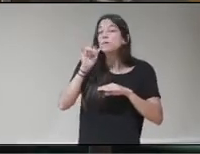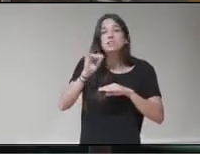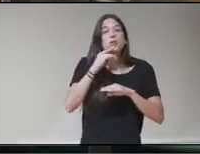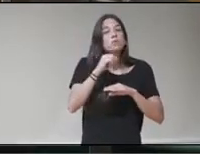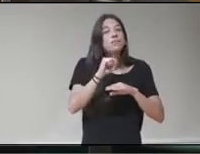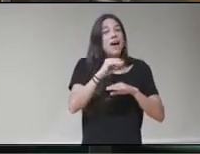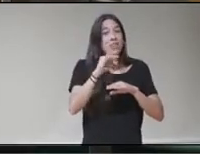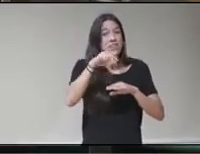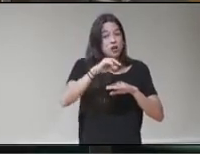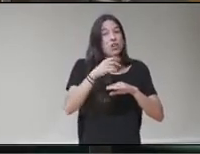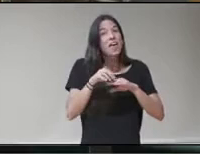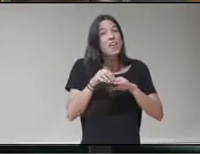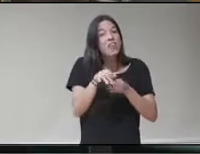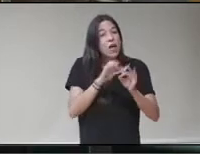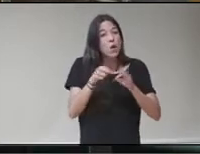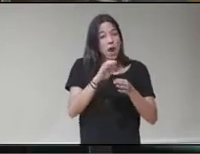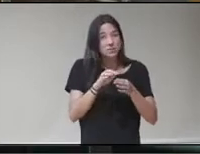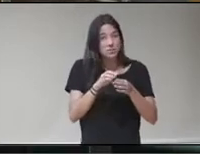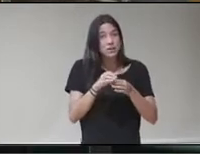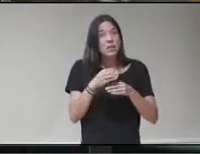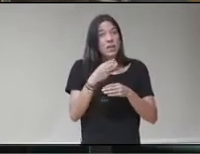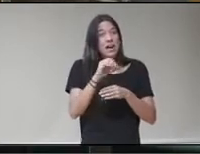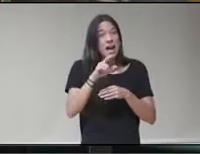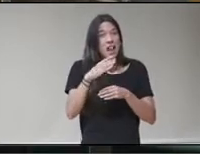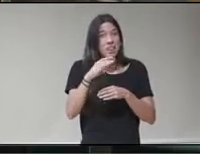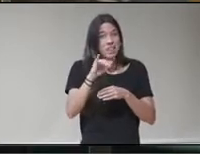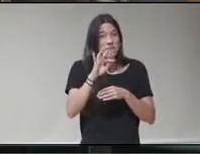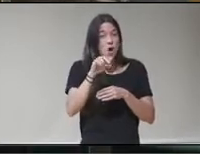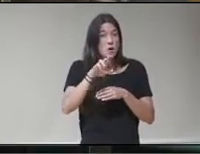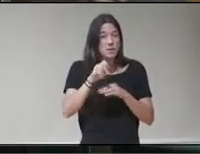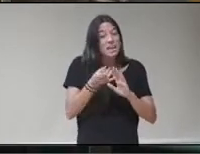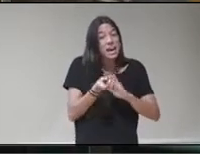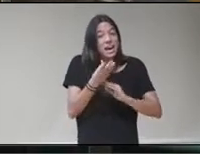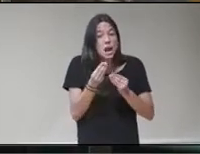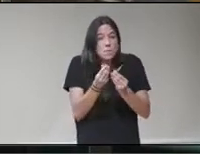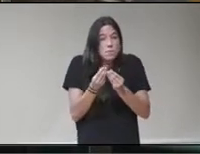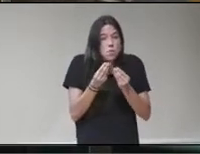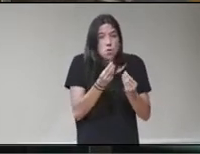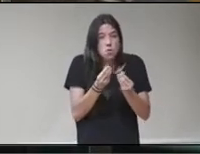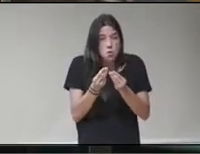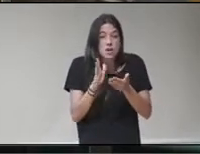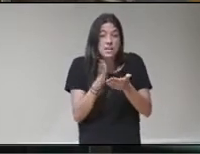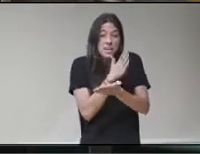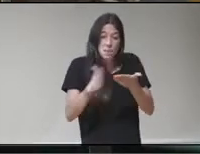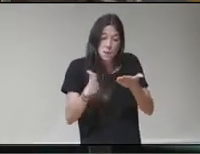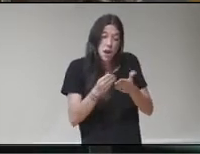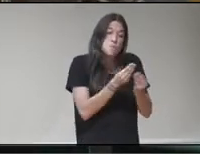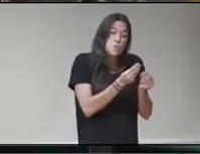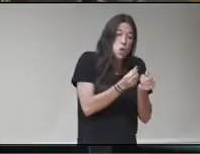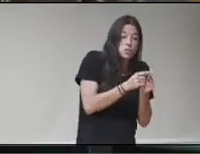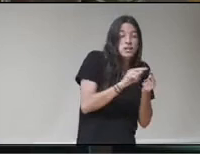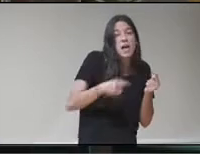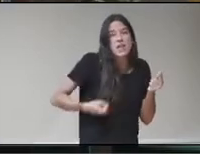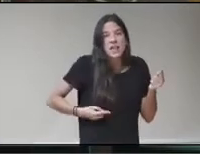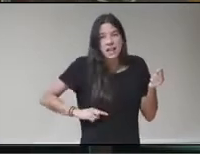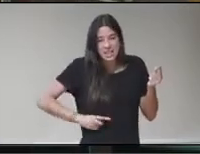células caliciformes que están generando justamente ese moco que separa la mucosa de la luz intestinal. Por encima